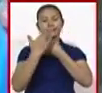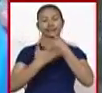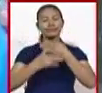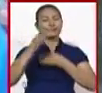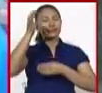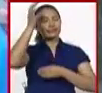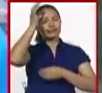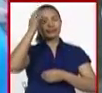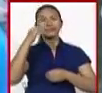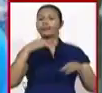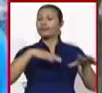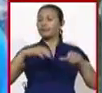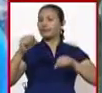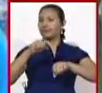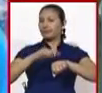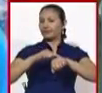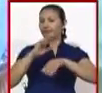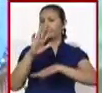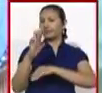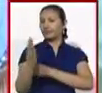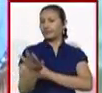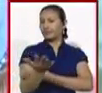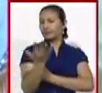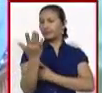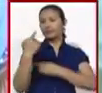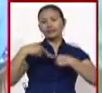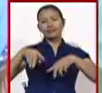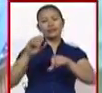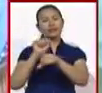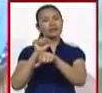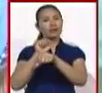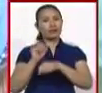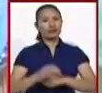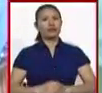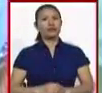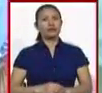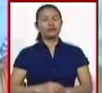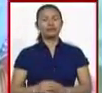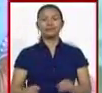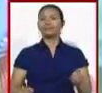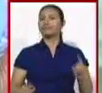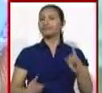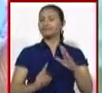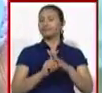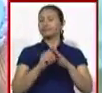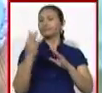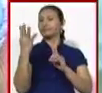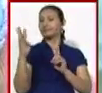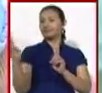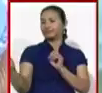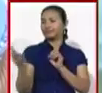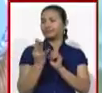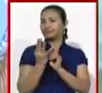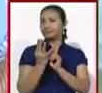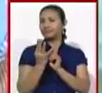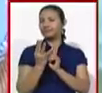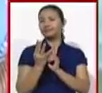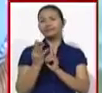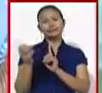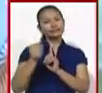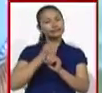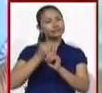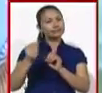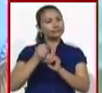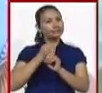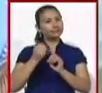cerebral. Salió de su casa a las 5 de la mañana a trabajar y de repente 4 personas se le acercaron, lo atracaron,